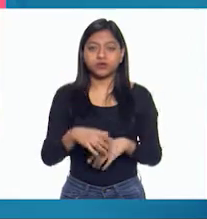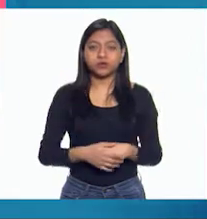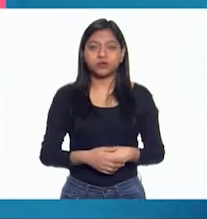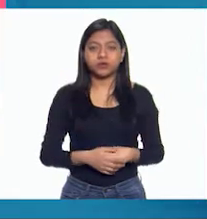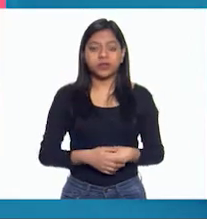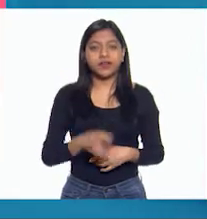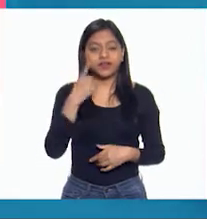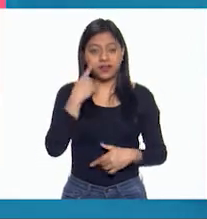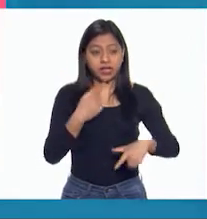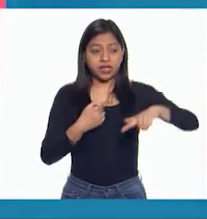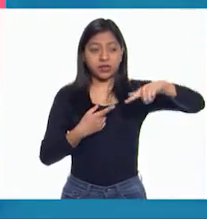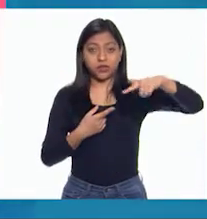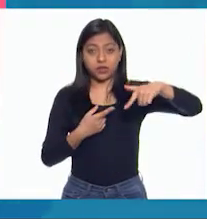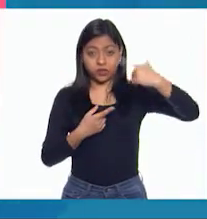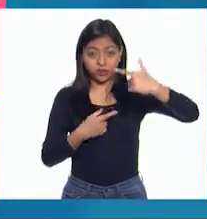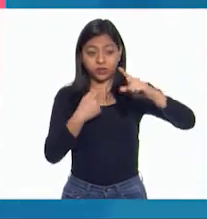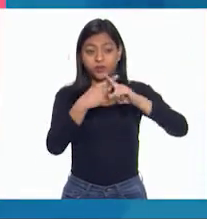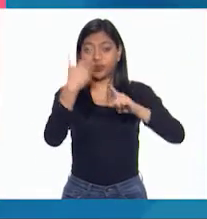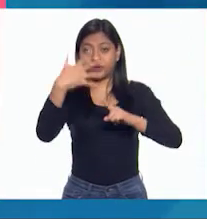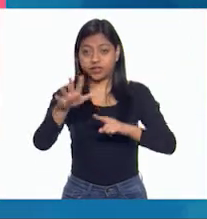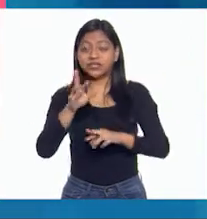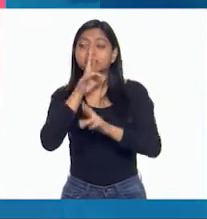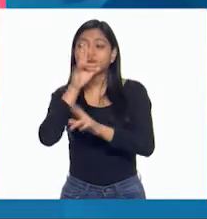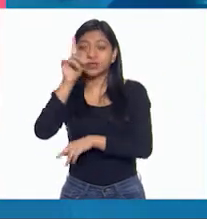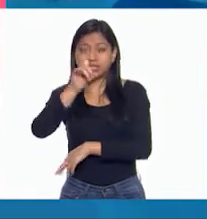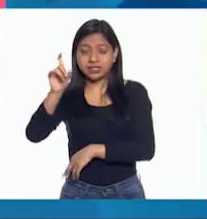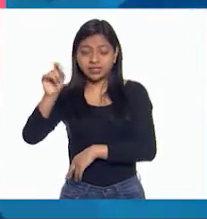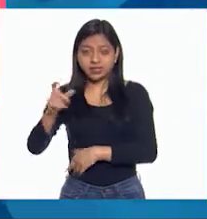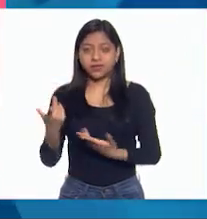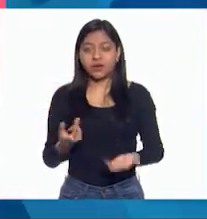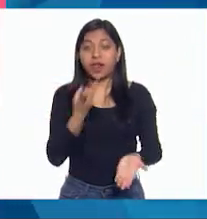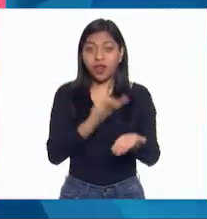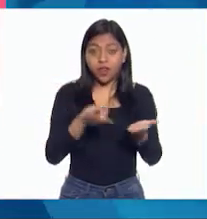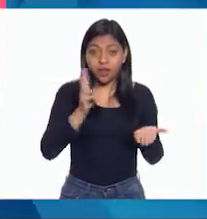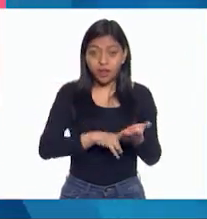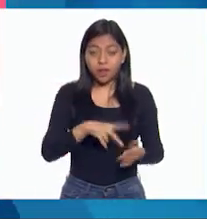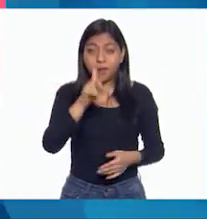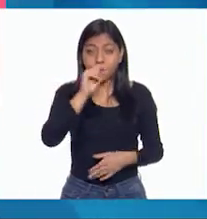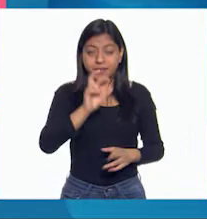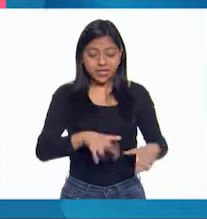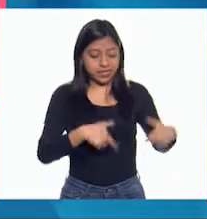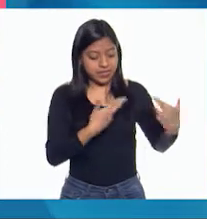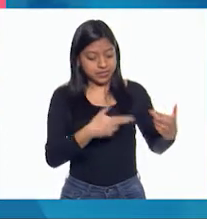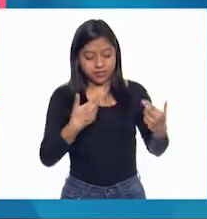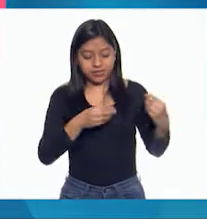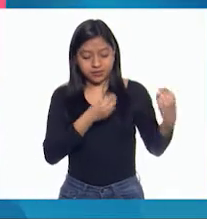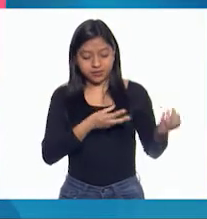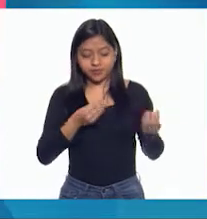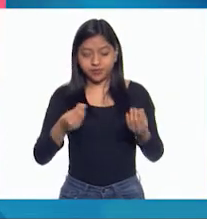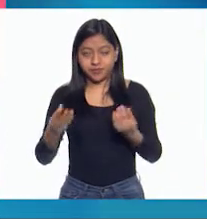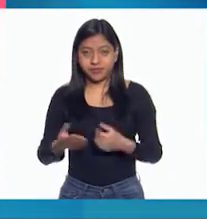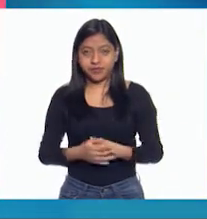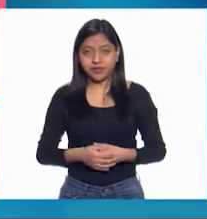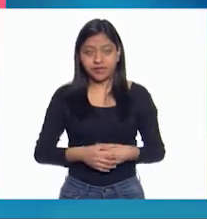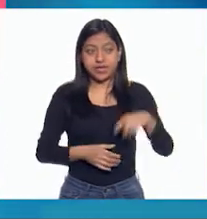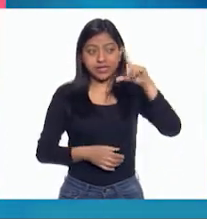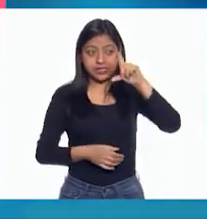son 120. ¿Y si das el doble, o sea, 20 a cada grupo? Pues el doble de